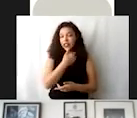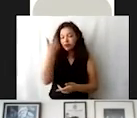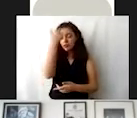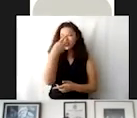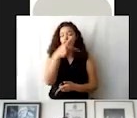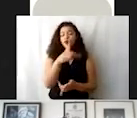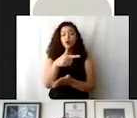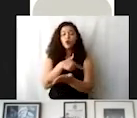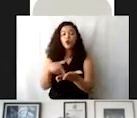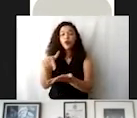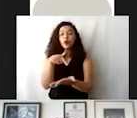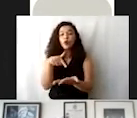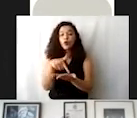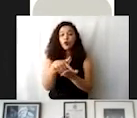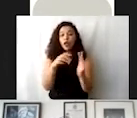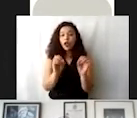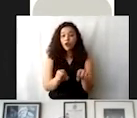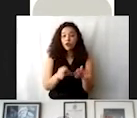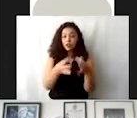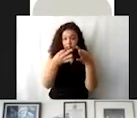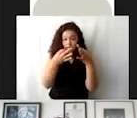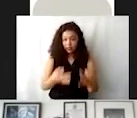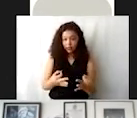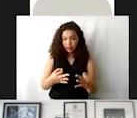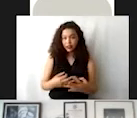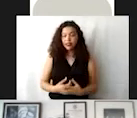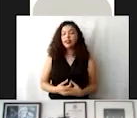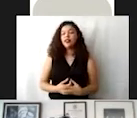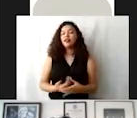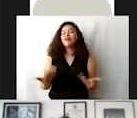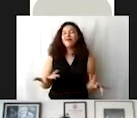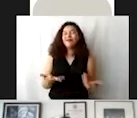fiscal. Sobre todo, imagínense que